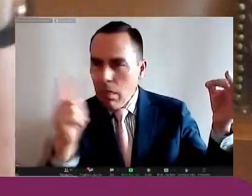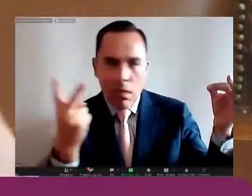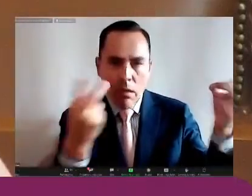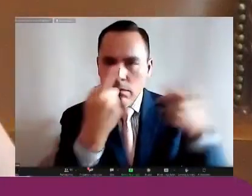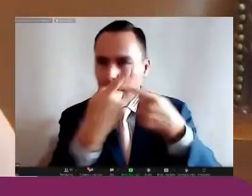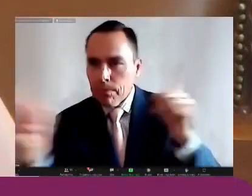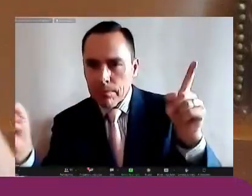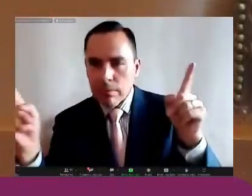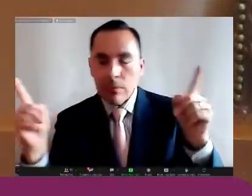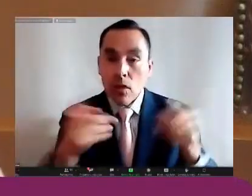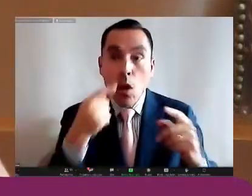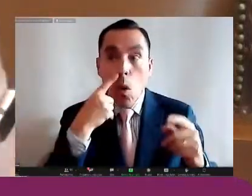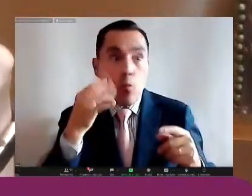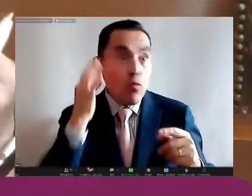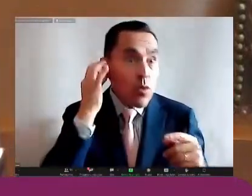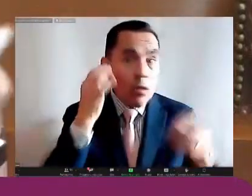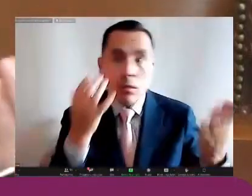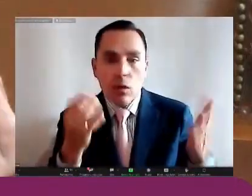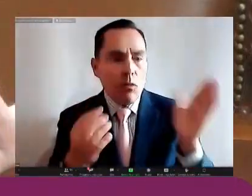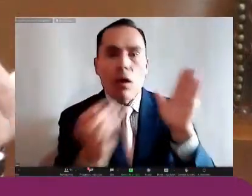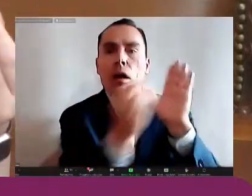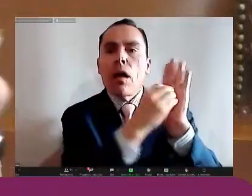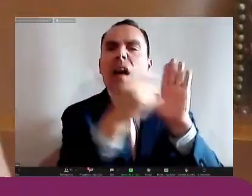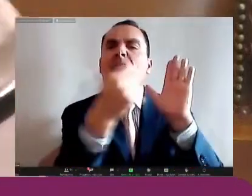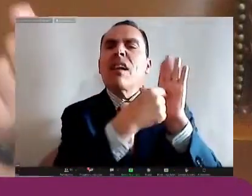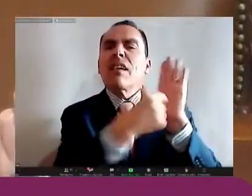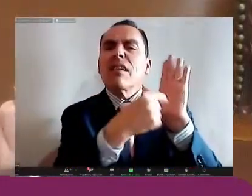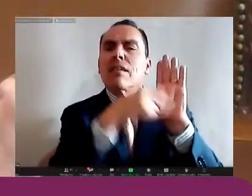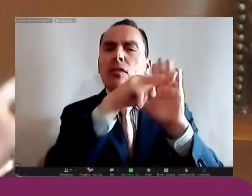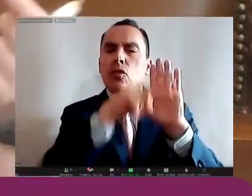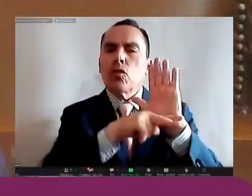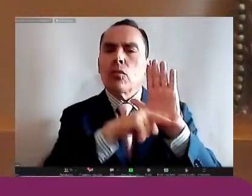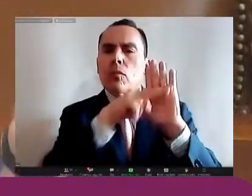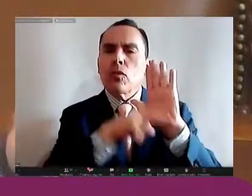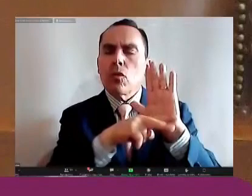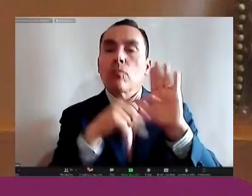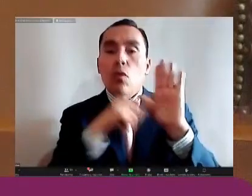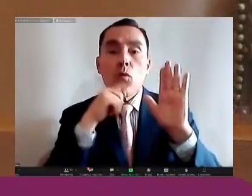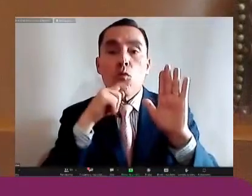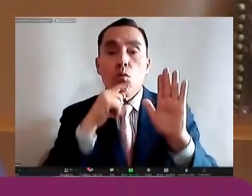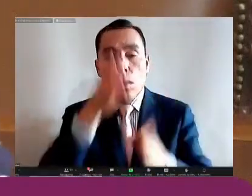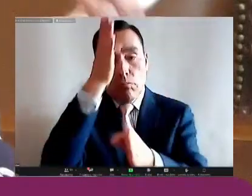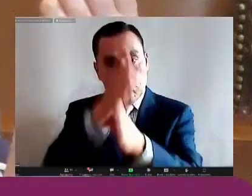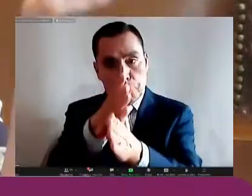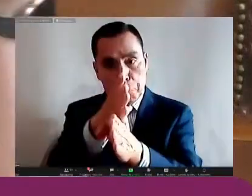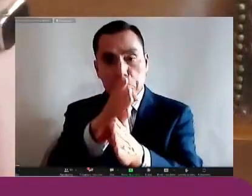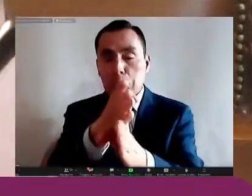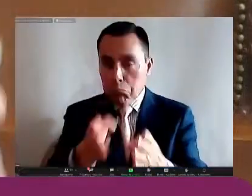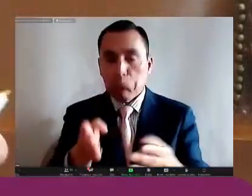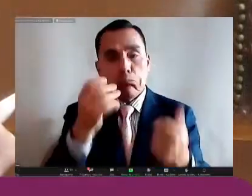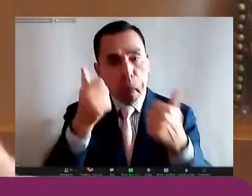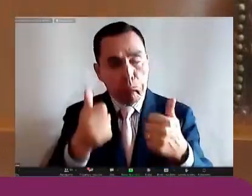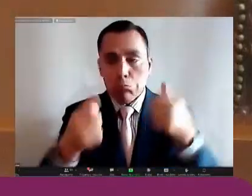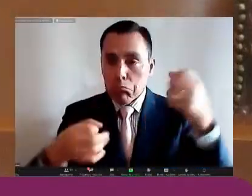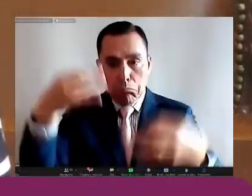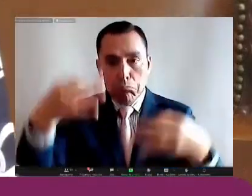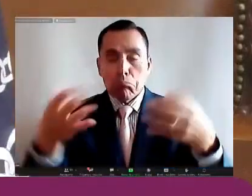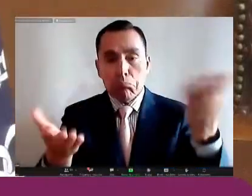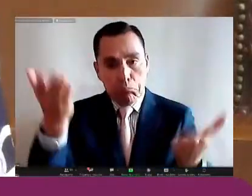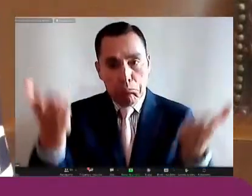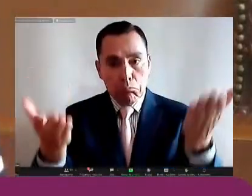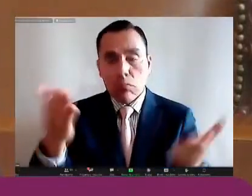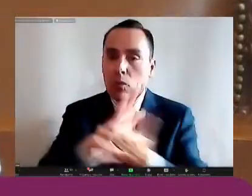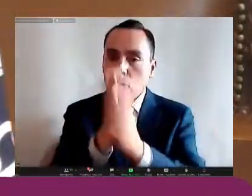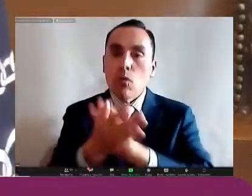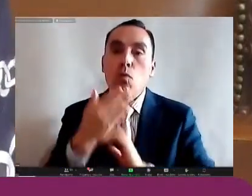hombres o exclusivamente a mujeres, sino que normas que aparentemente son neutras, nosotros empezamos a mirar el resultado de la aplicación